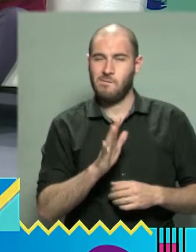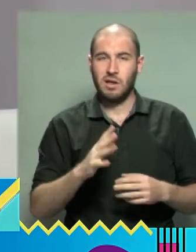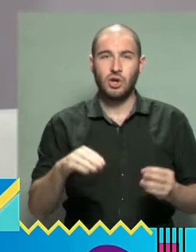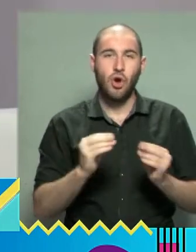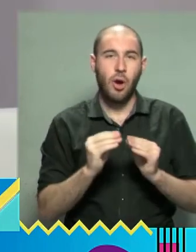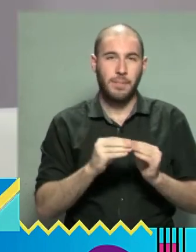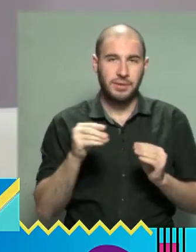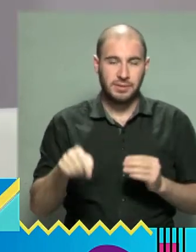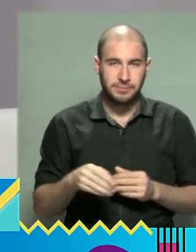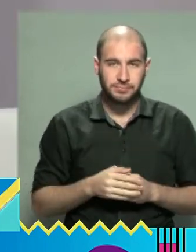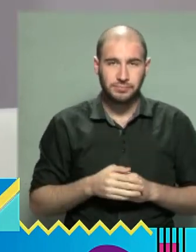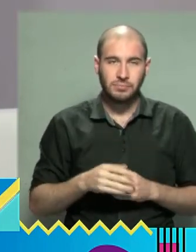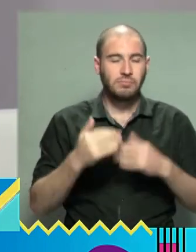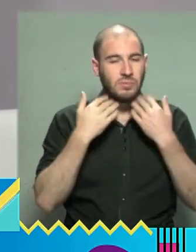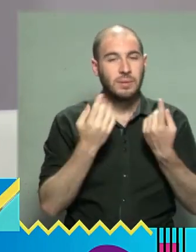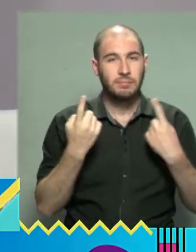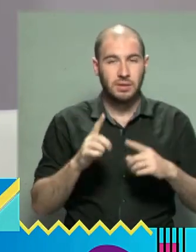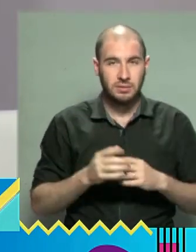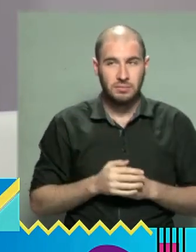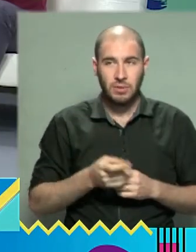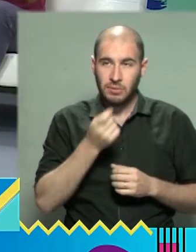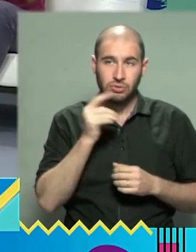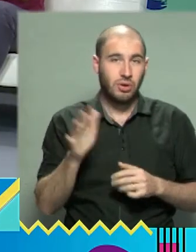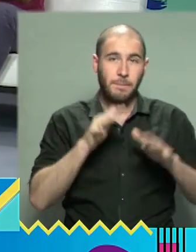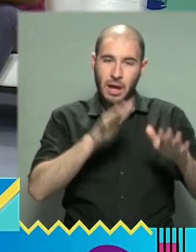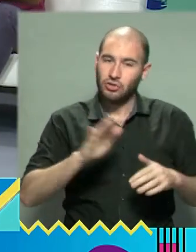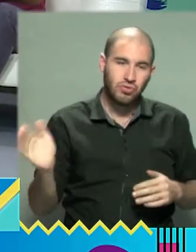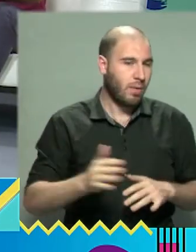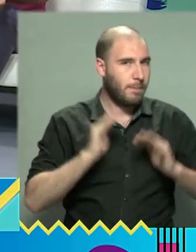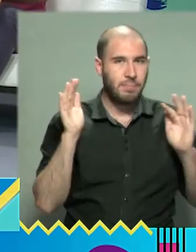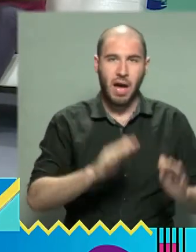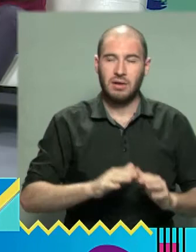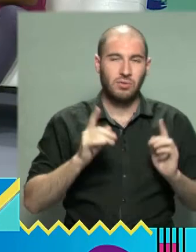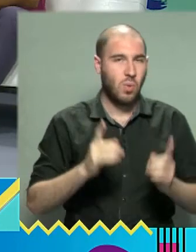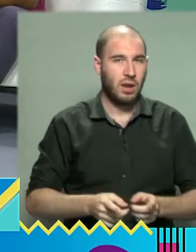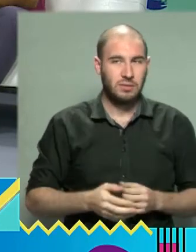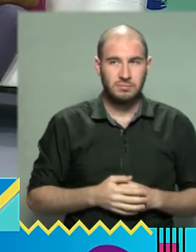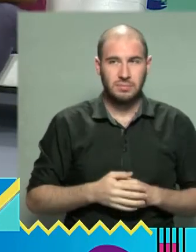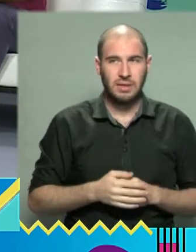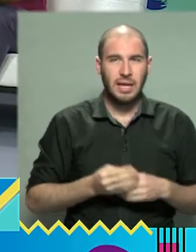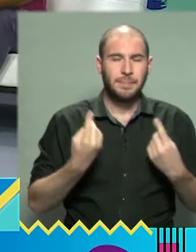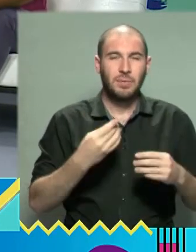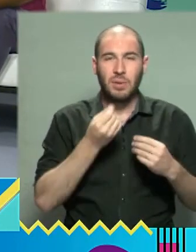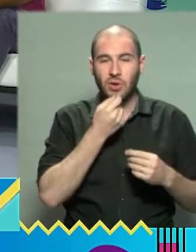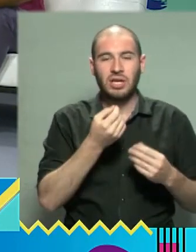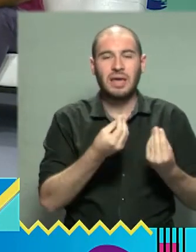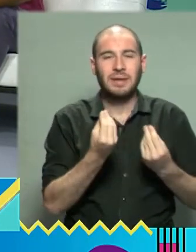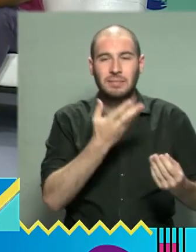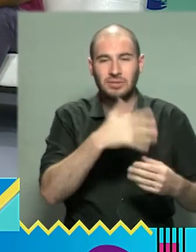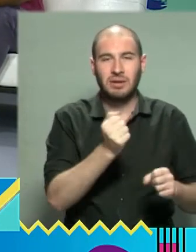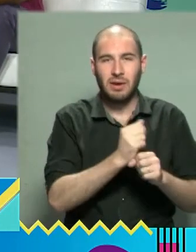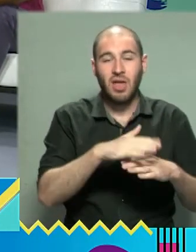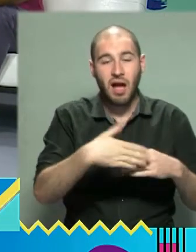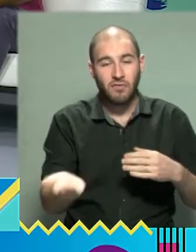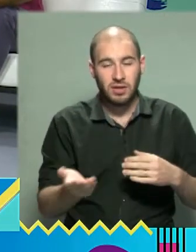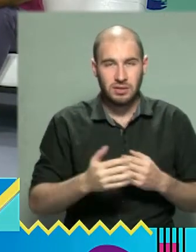compañero que qué sé yo, pero obviamente si vamos toda la huelga, eso es así. Claro, el tema es qué pasa con esos trabajadores que quedan por